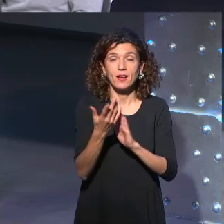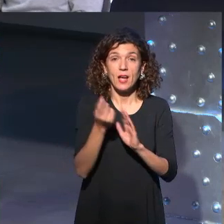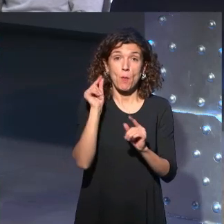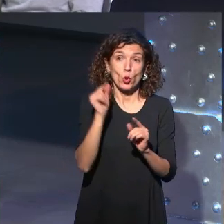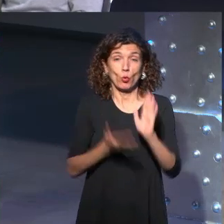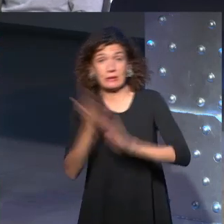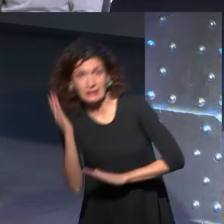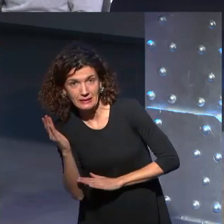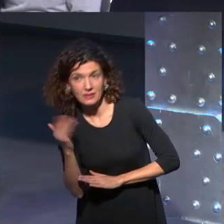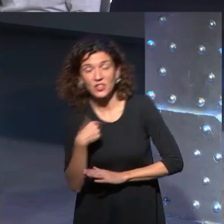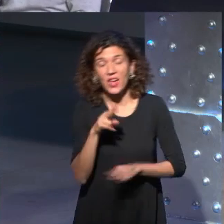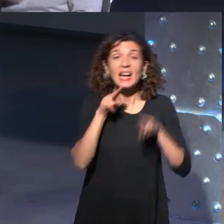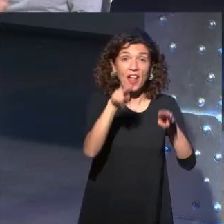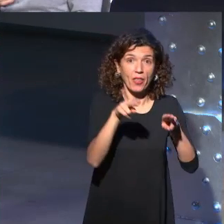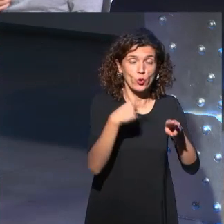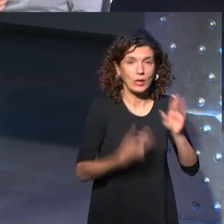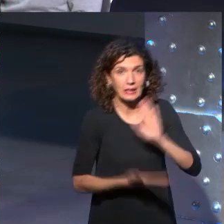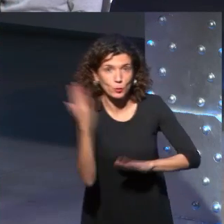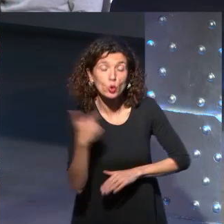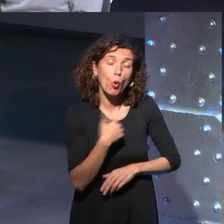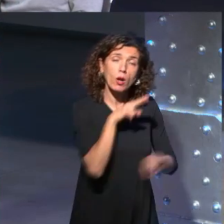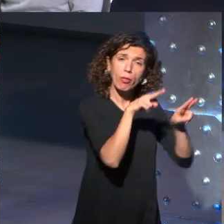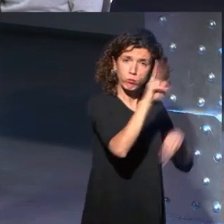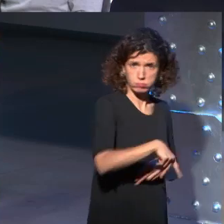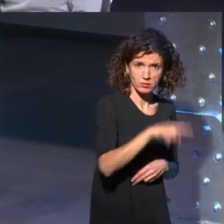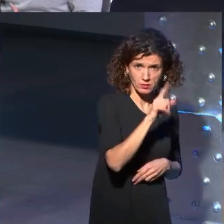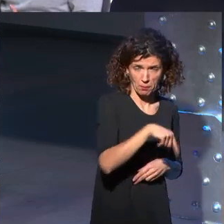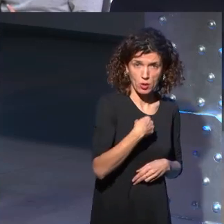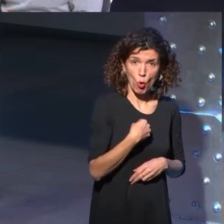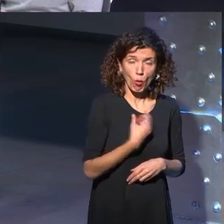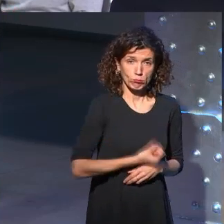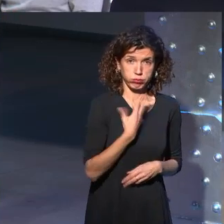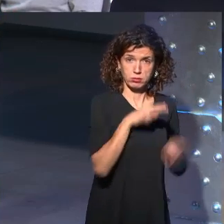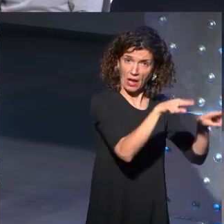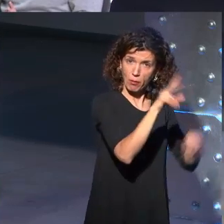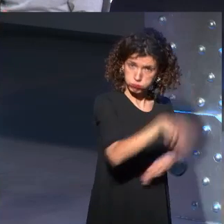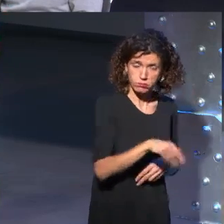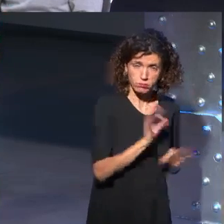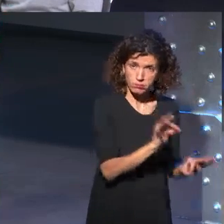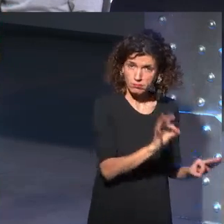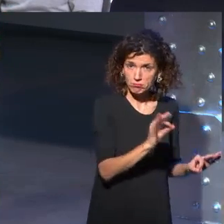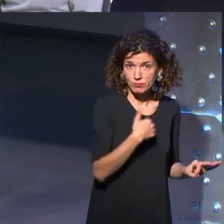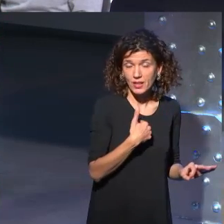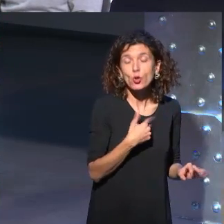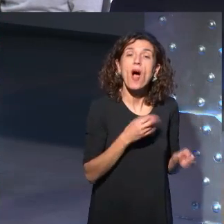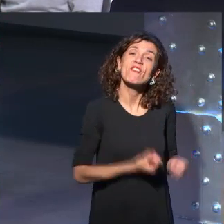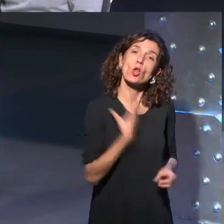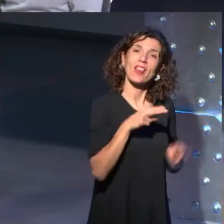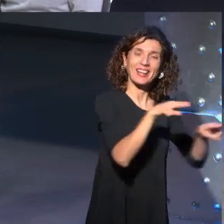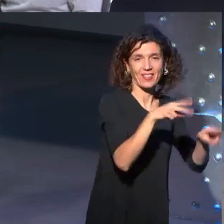porque ha dicho Guillermo que es cazador, yo también lo soy. Soy aficionado a la caza, que es una cosa